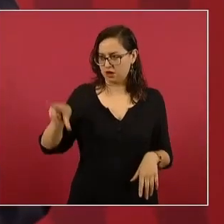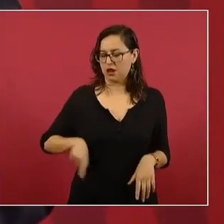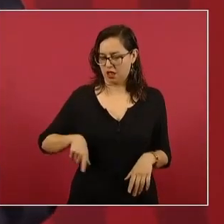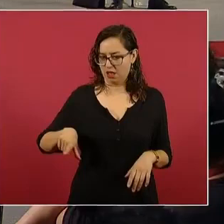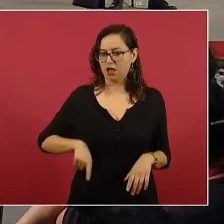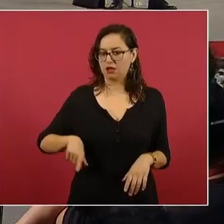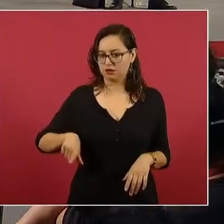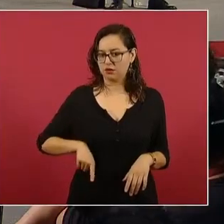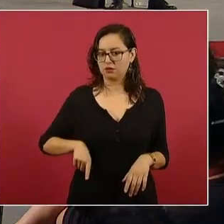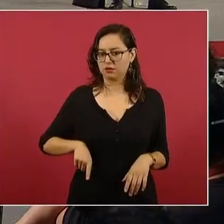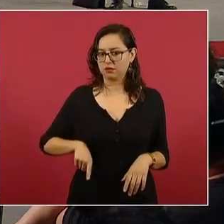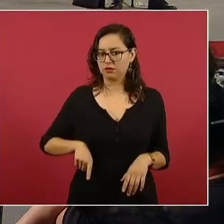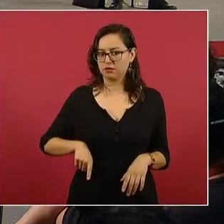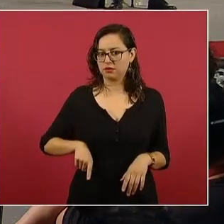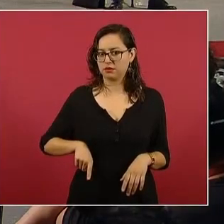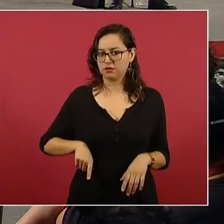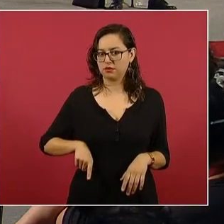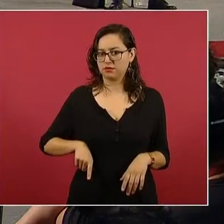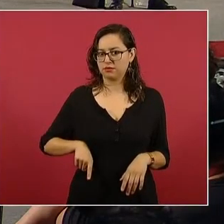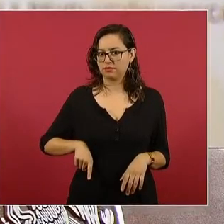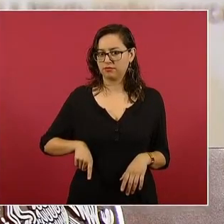gobierno